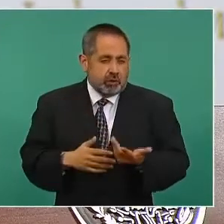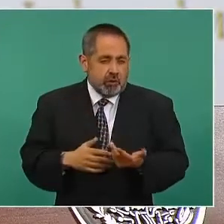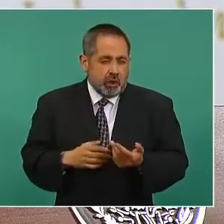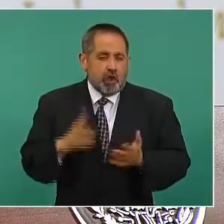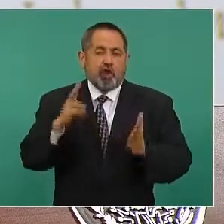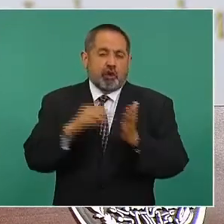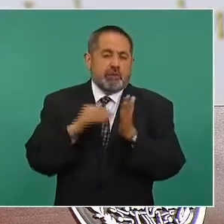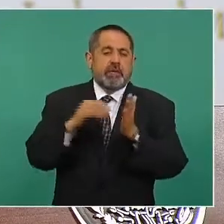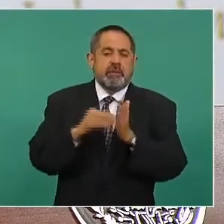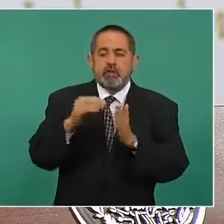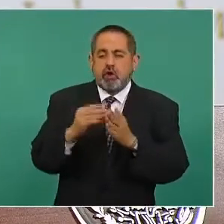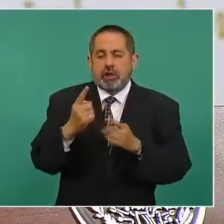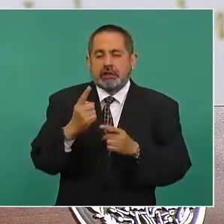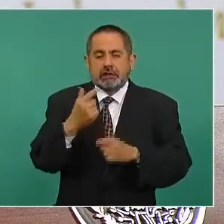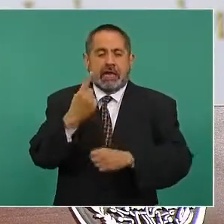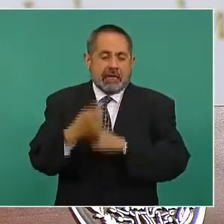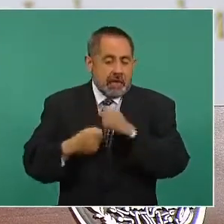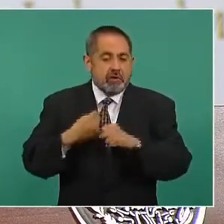millones